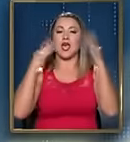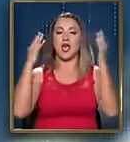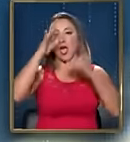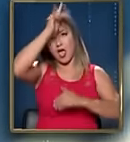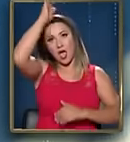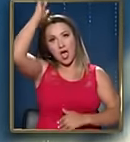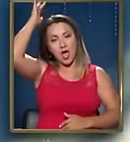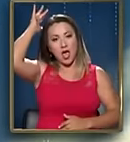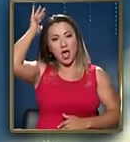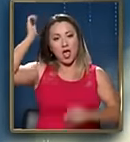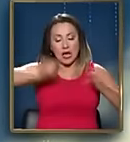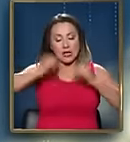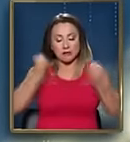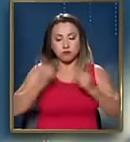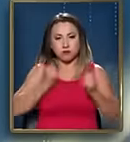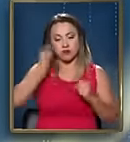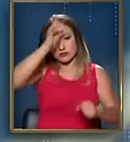Chucha, me ganó ese ya, pero no importa.